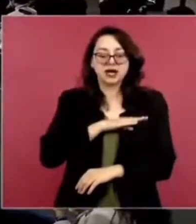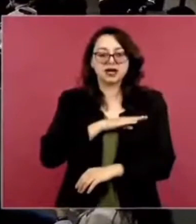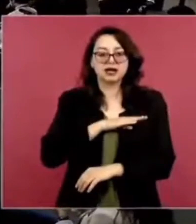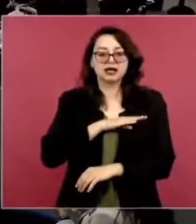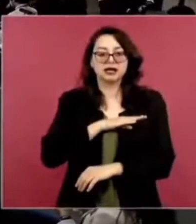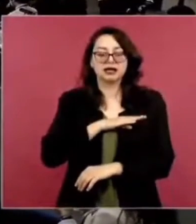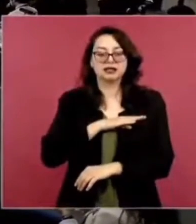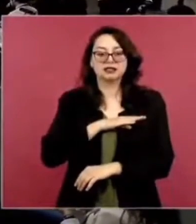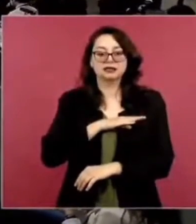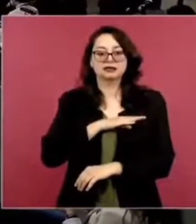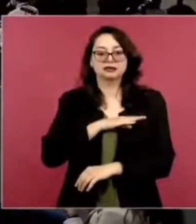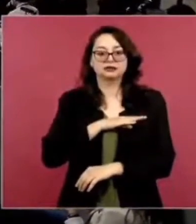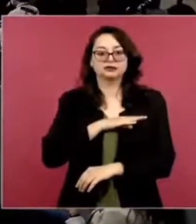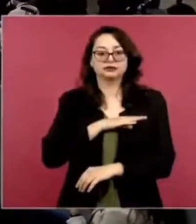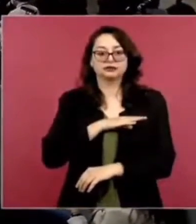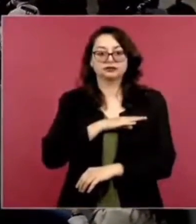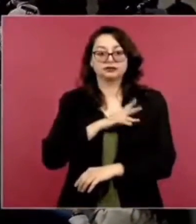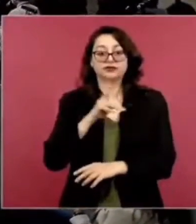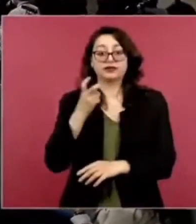recuperar